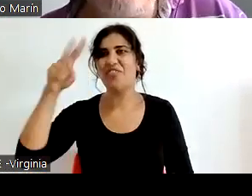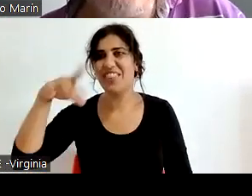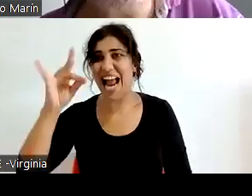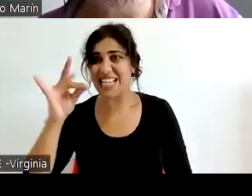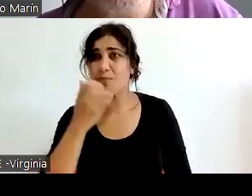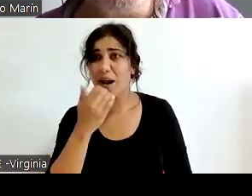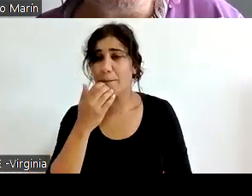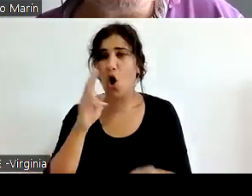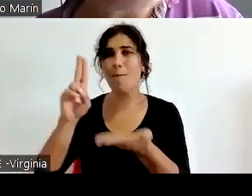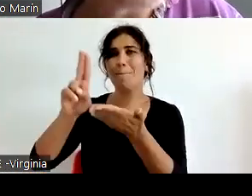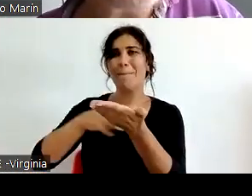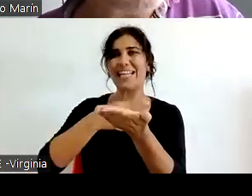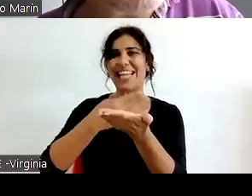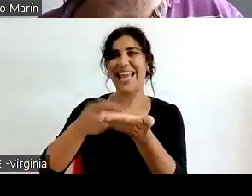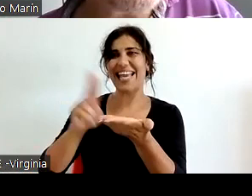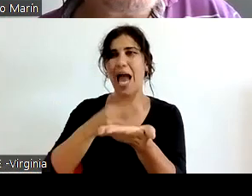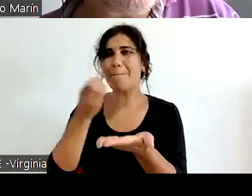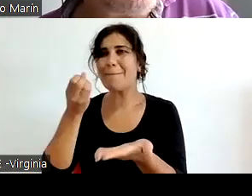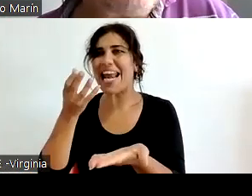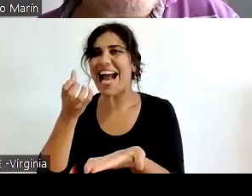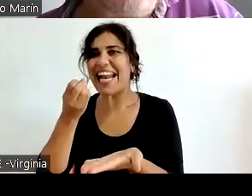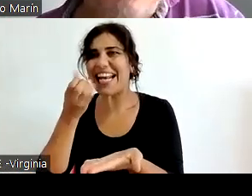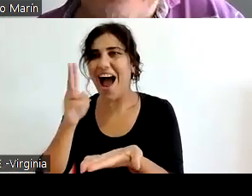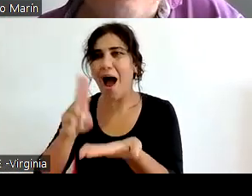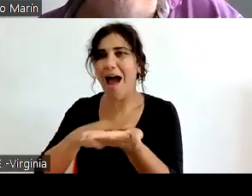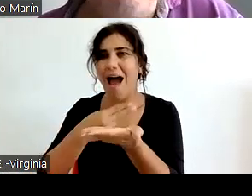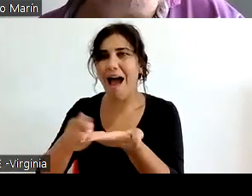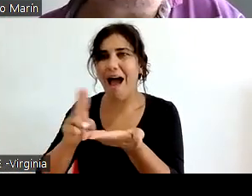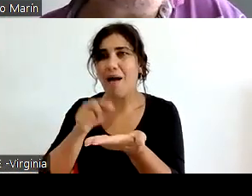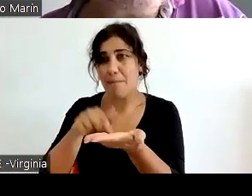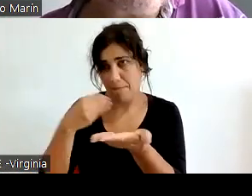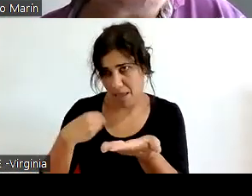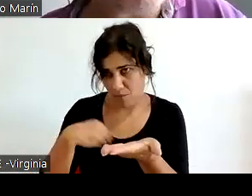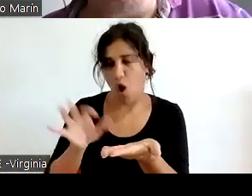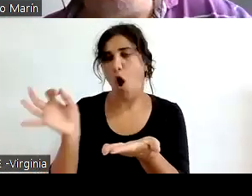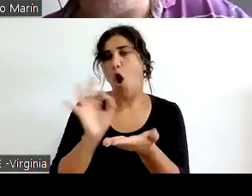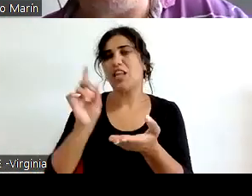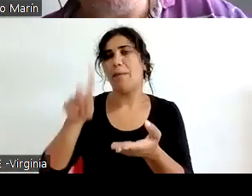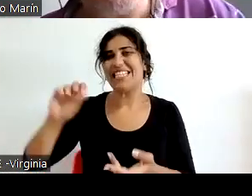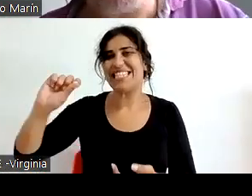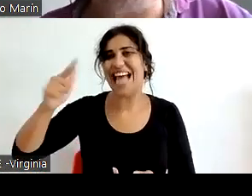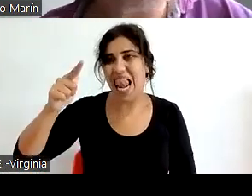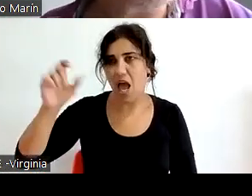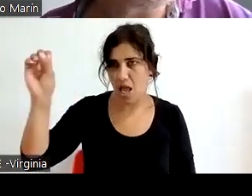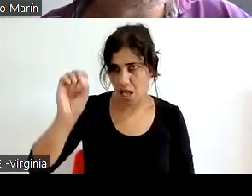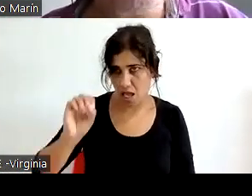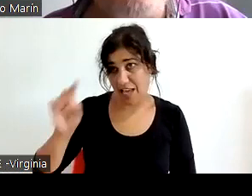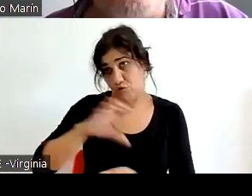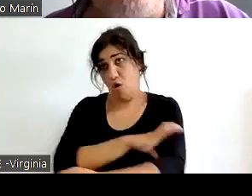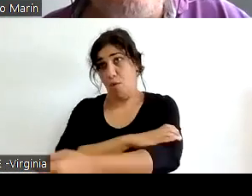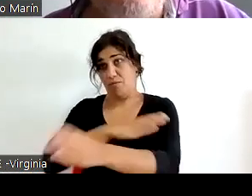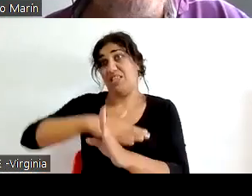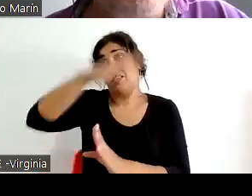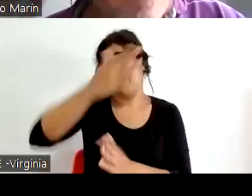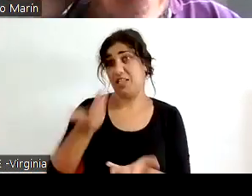por ejemplo, y todos los aditivos en exceso. La sal, fundamentalmente, sabéis que predispone a la hipertensión,